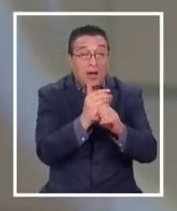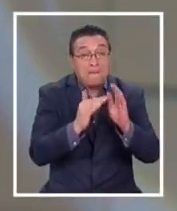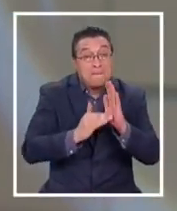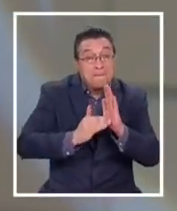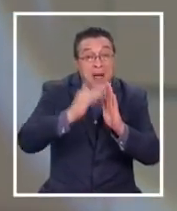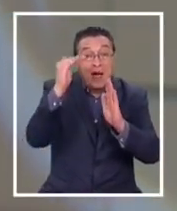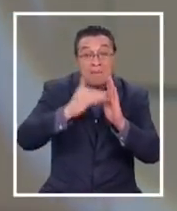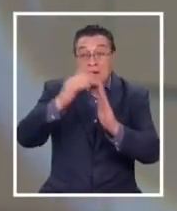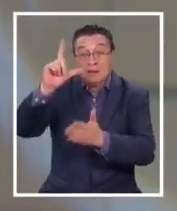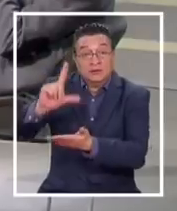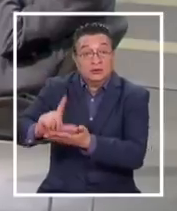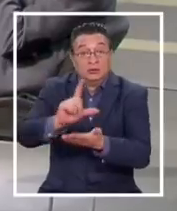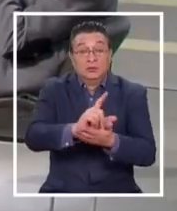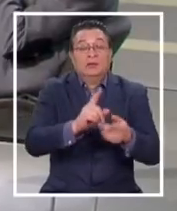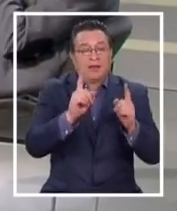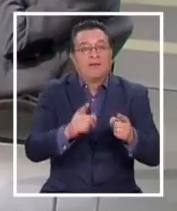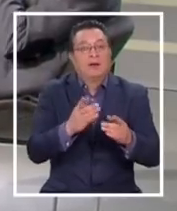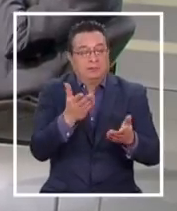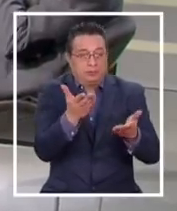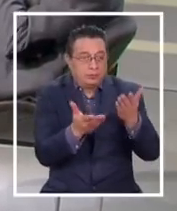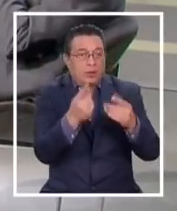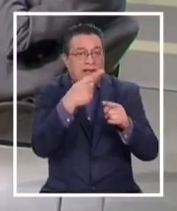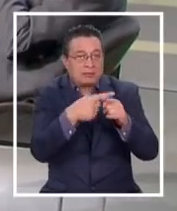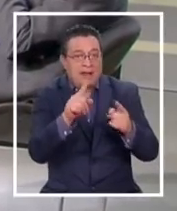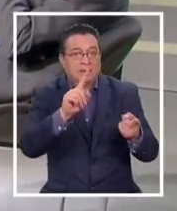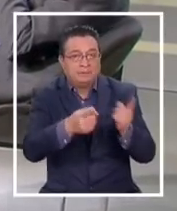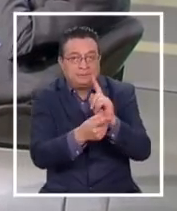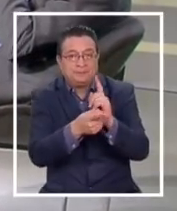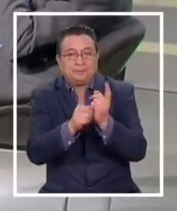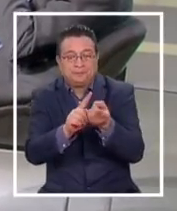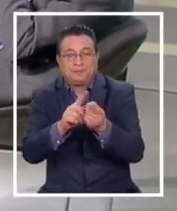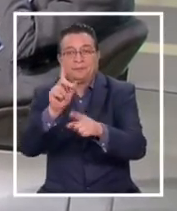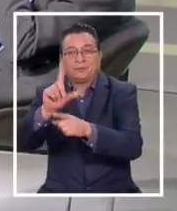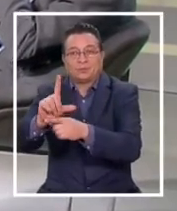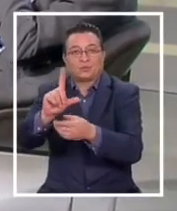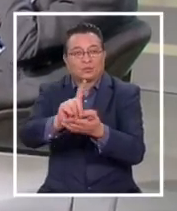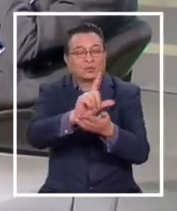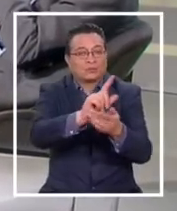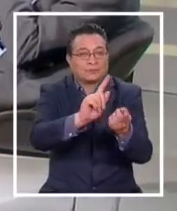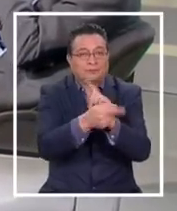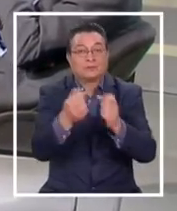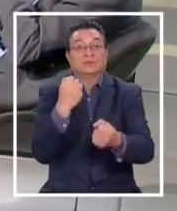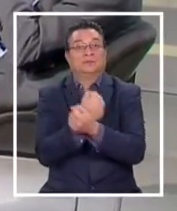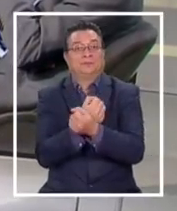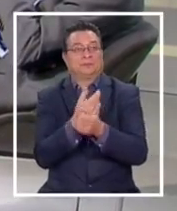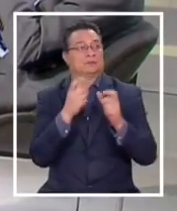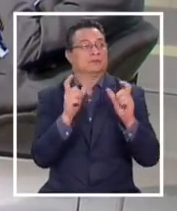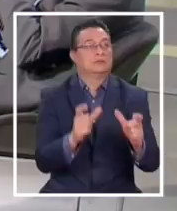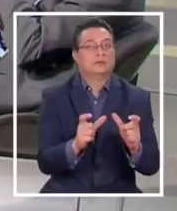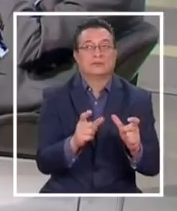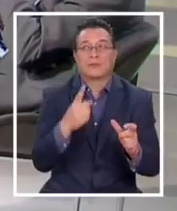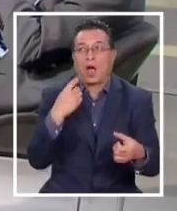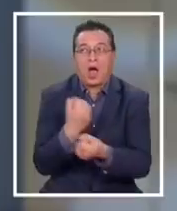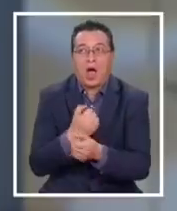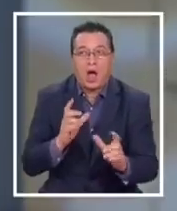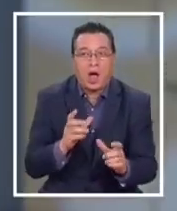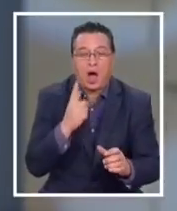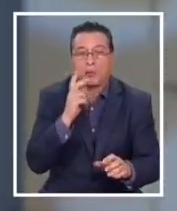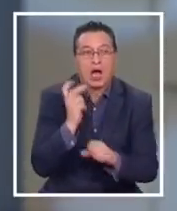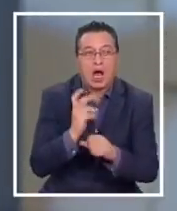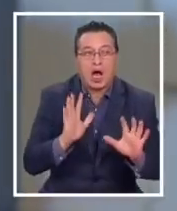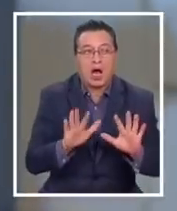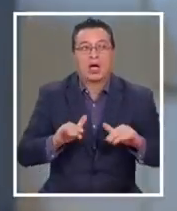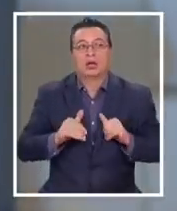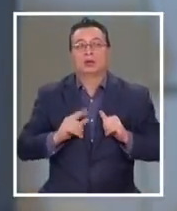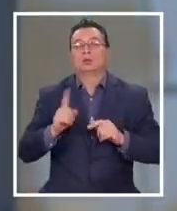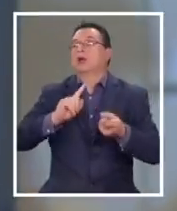es importante decir que esto hay que evaluarlo semana a semana, porque el delito va cambiando y cuando hay mayor presencia policial a una hora en un determinado lugar, los delincuentes se